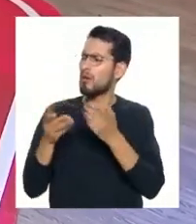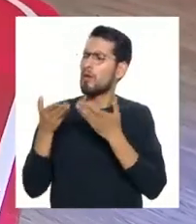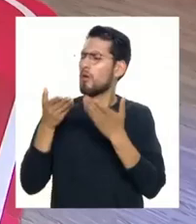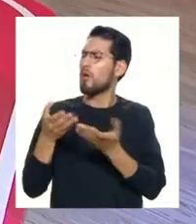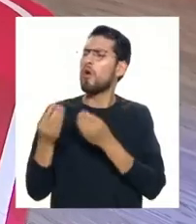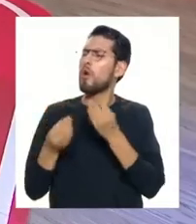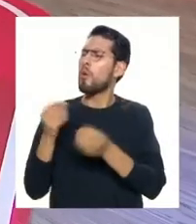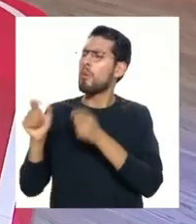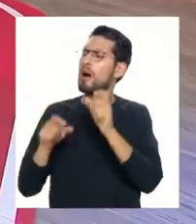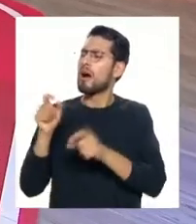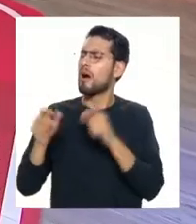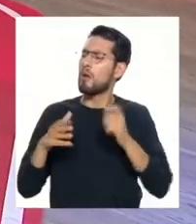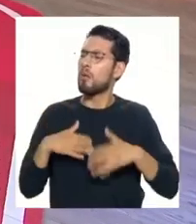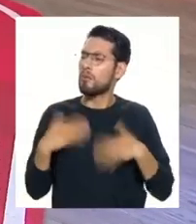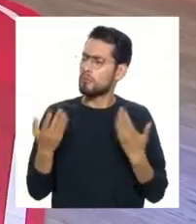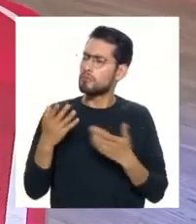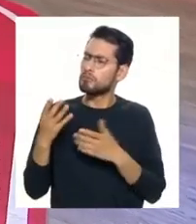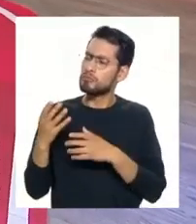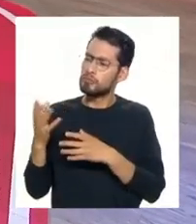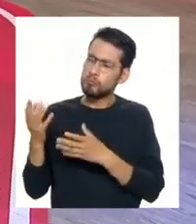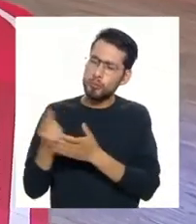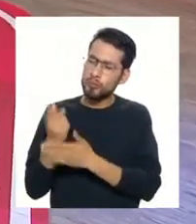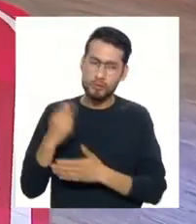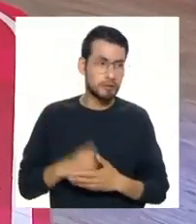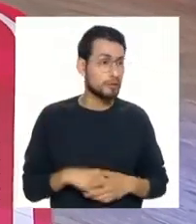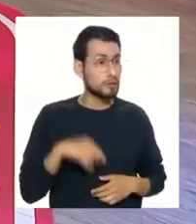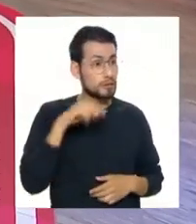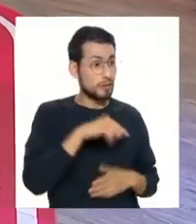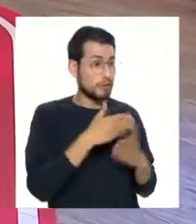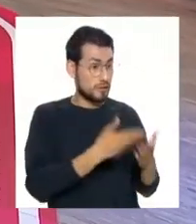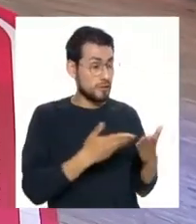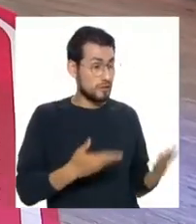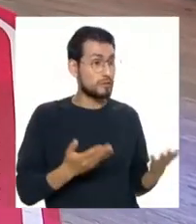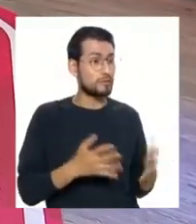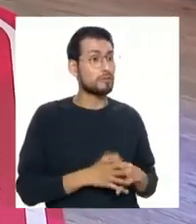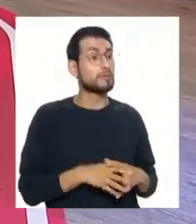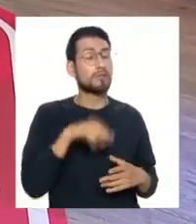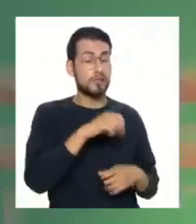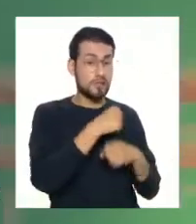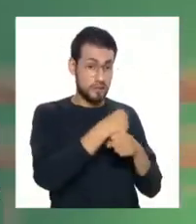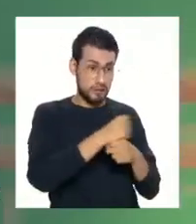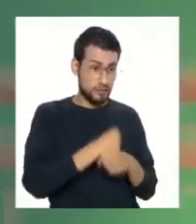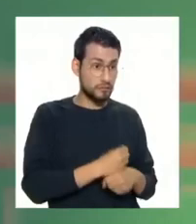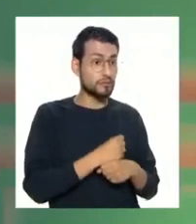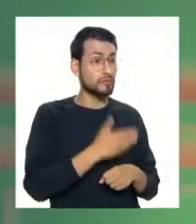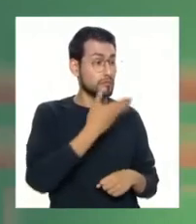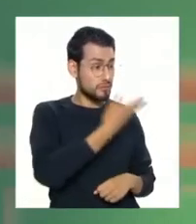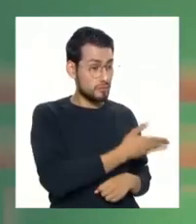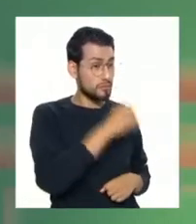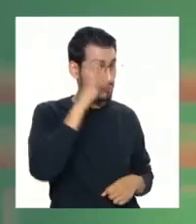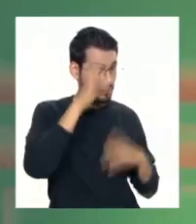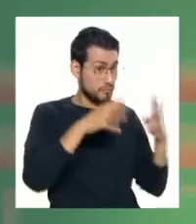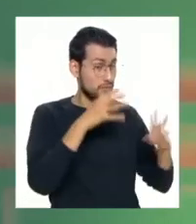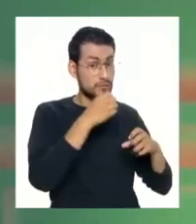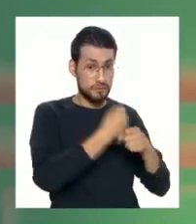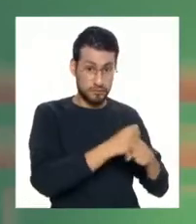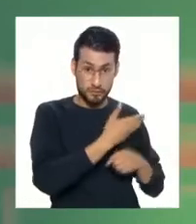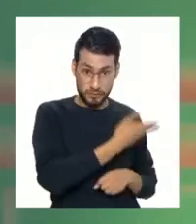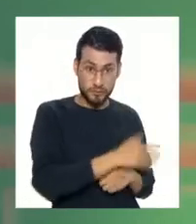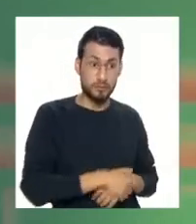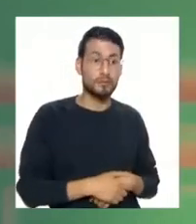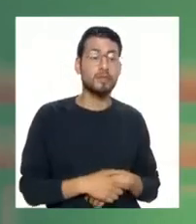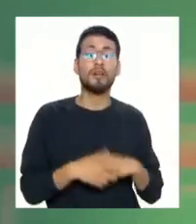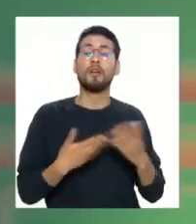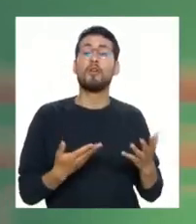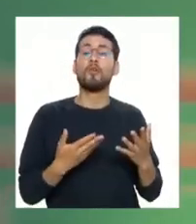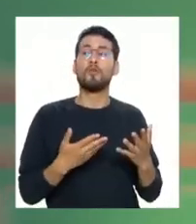manera también la gente lo recepciona. Estos productos que han sido desarrollados por este emprendimiento,